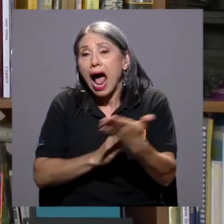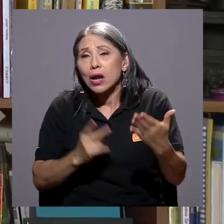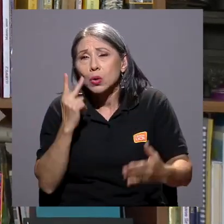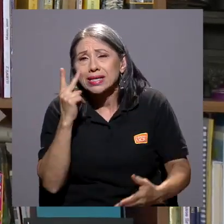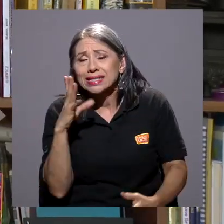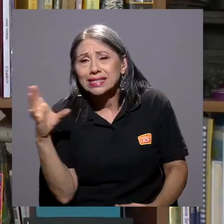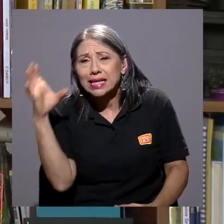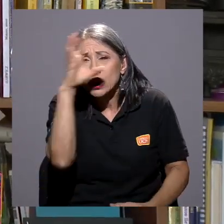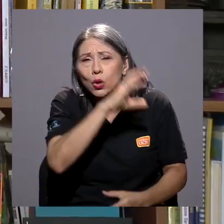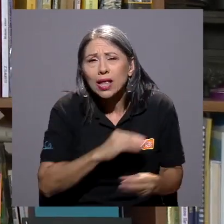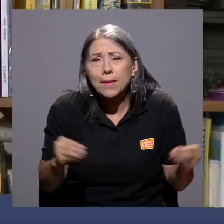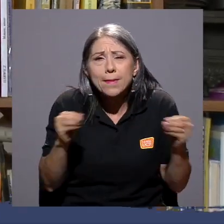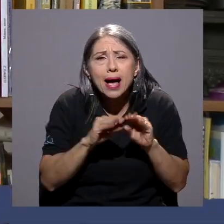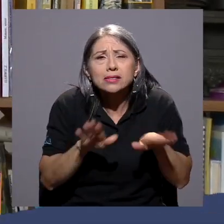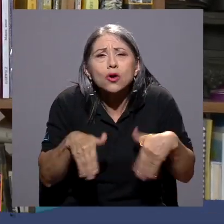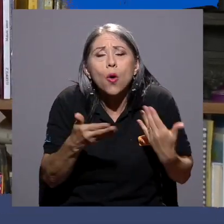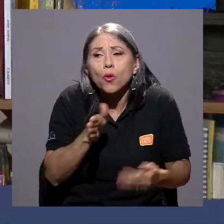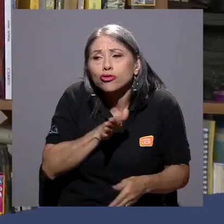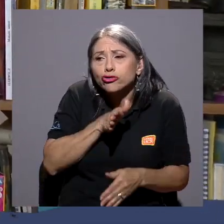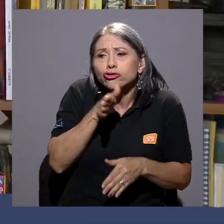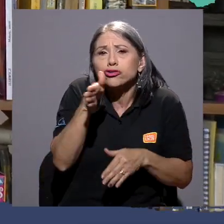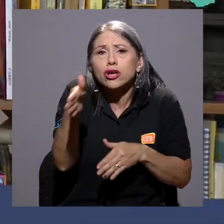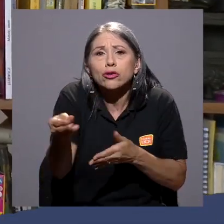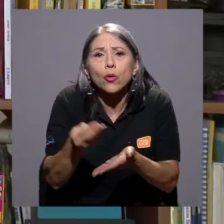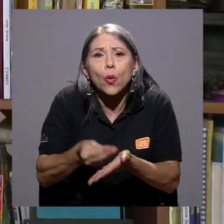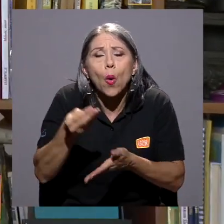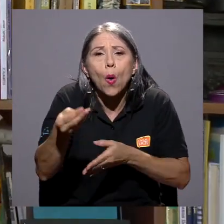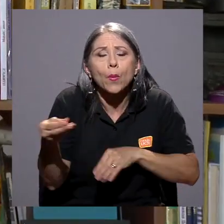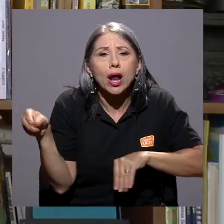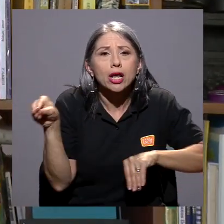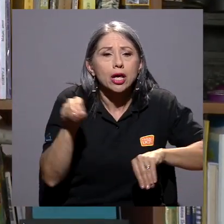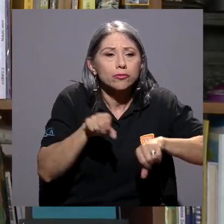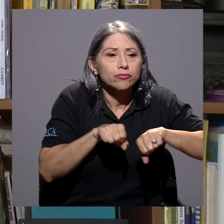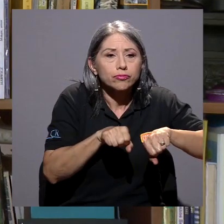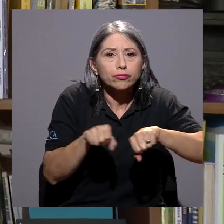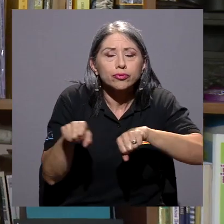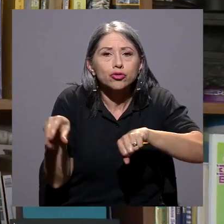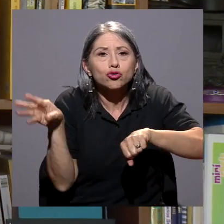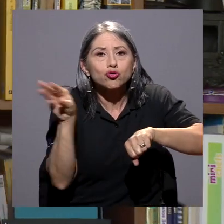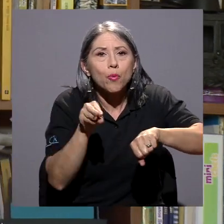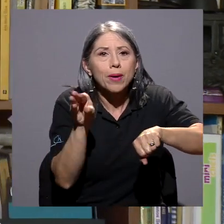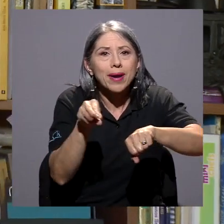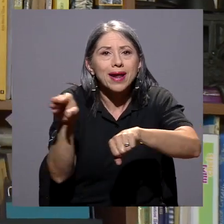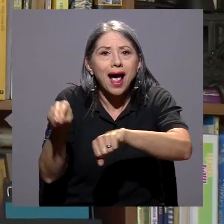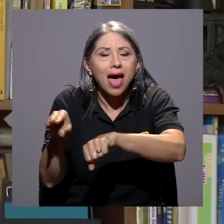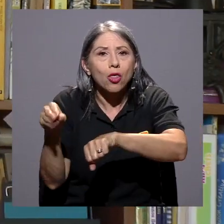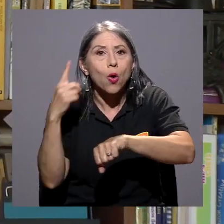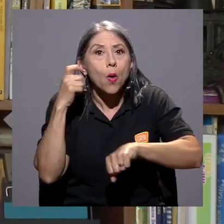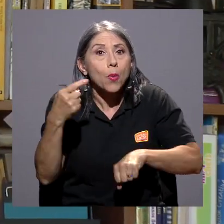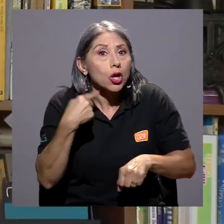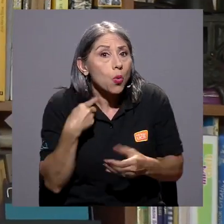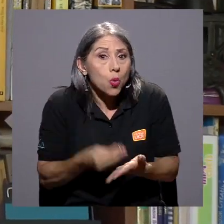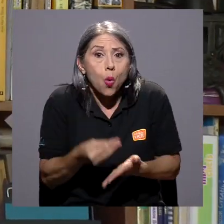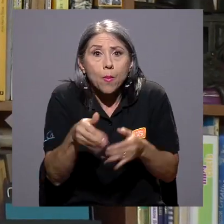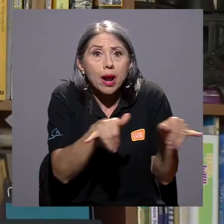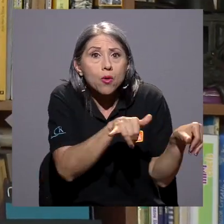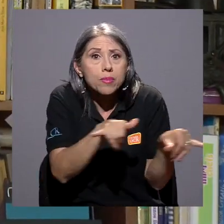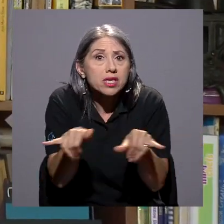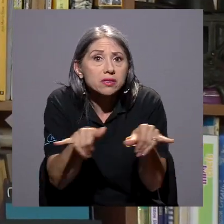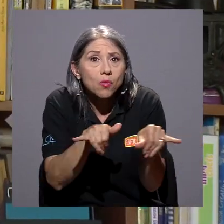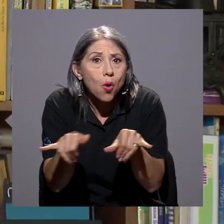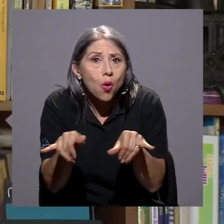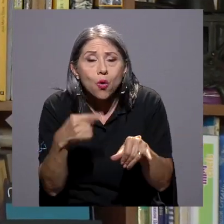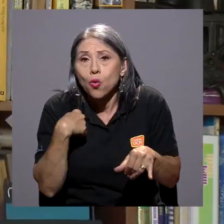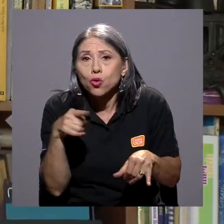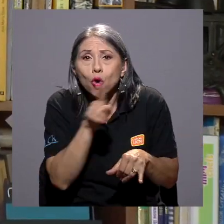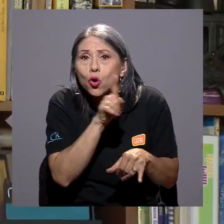nota más es yendo al supermercado, ¿verdad? Porque uno no hace grandes variantes en sus